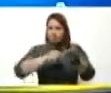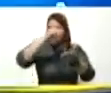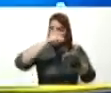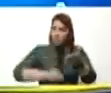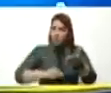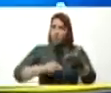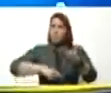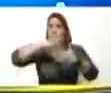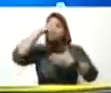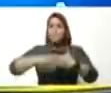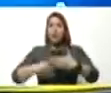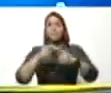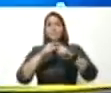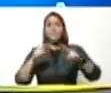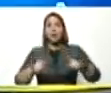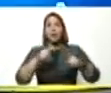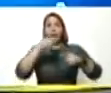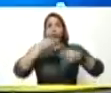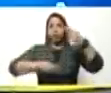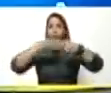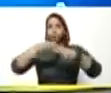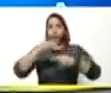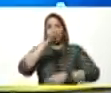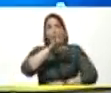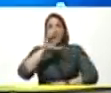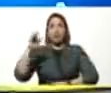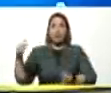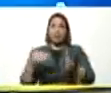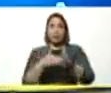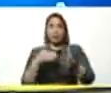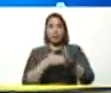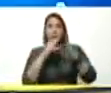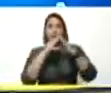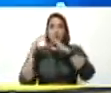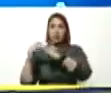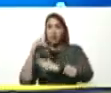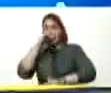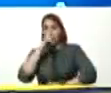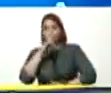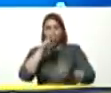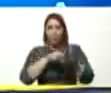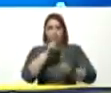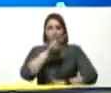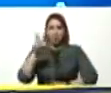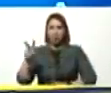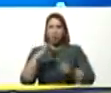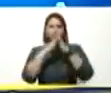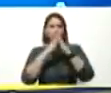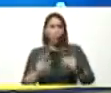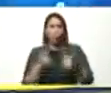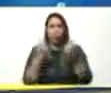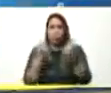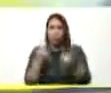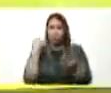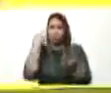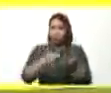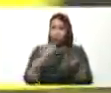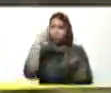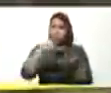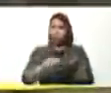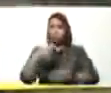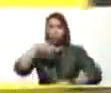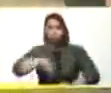el plan para construir las 500.000 viviendas del año 2022. Todo el dinero, todos los recursos. Aquí lo